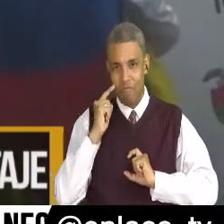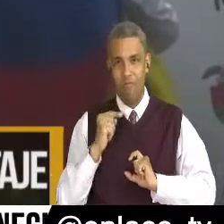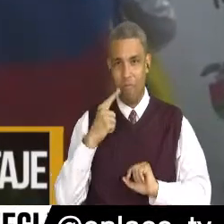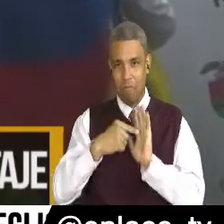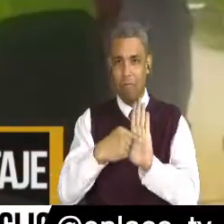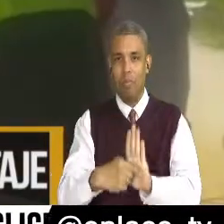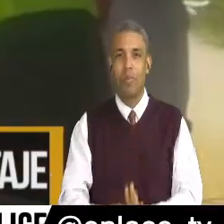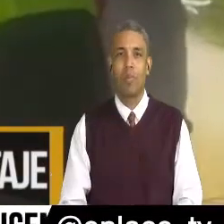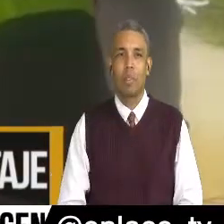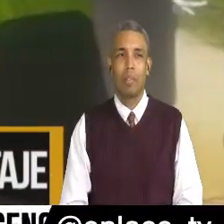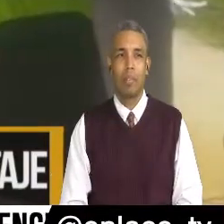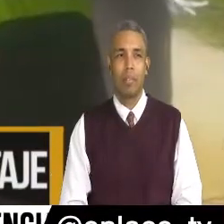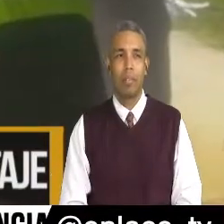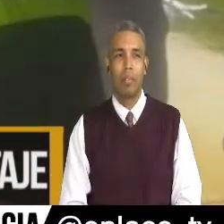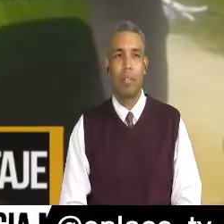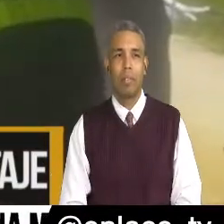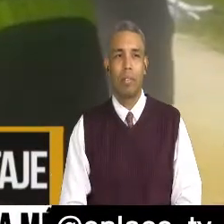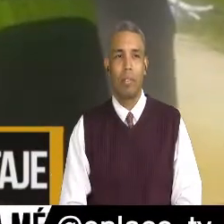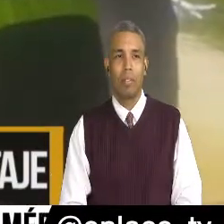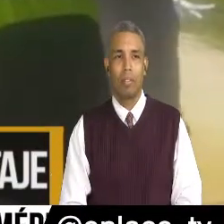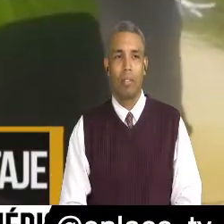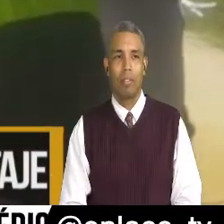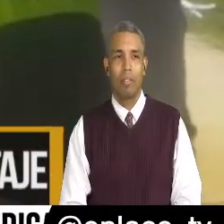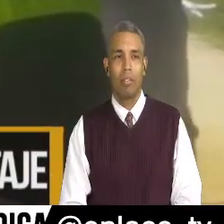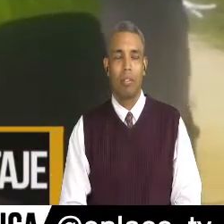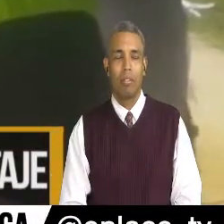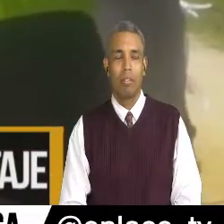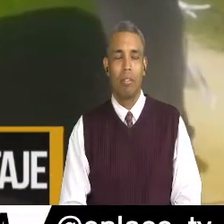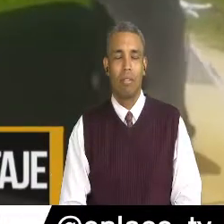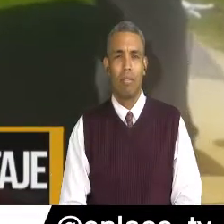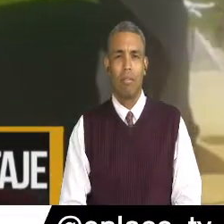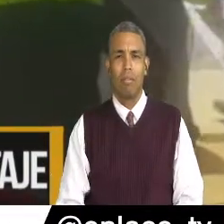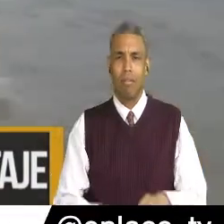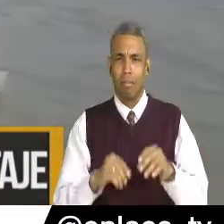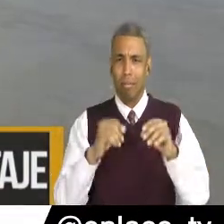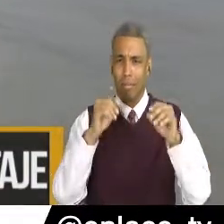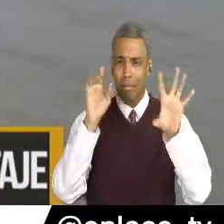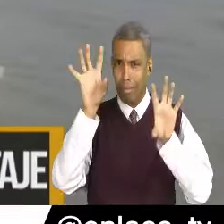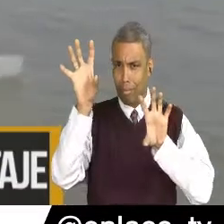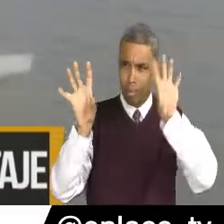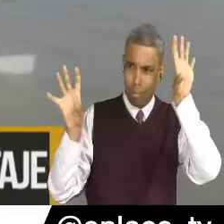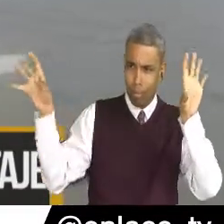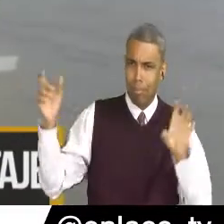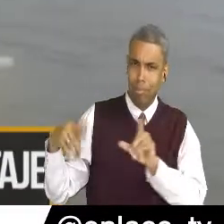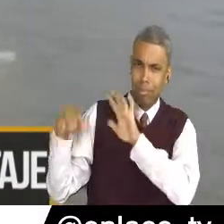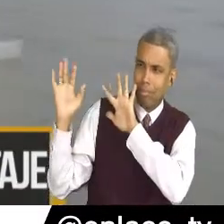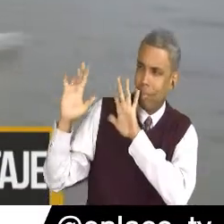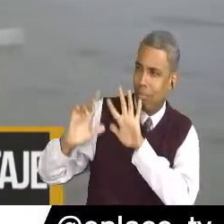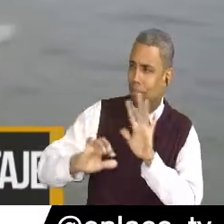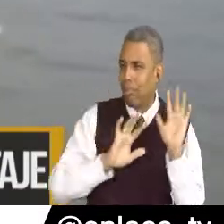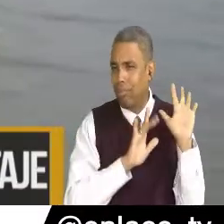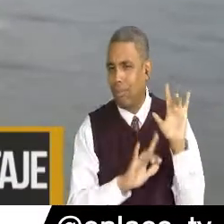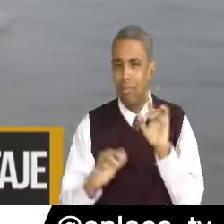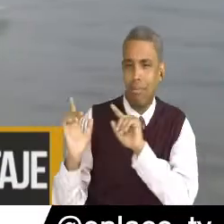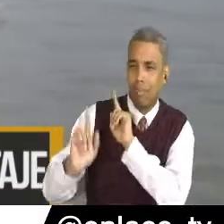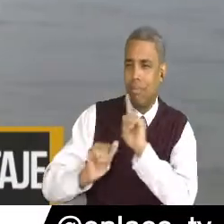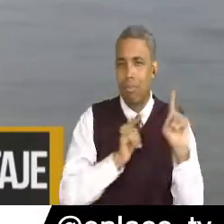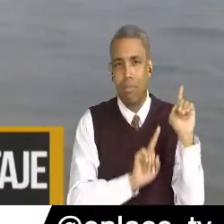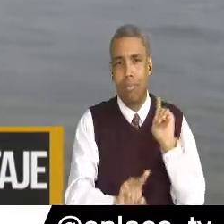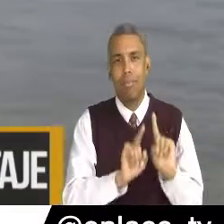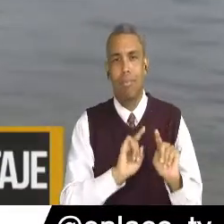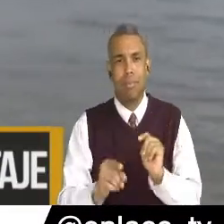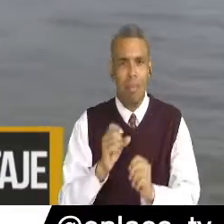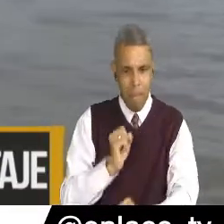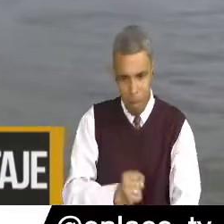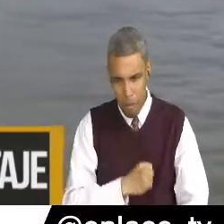Boyacá. Una buena participación de todos los países, una organización que cumplió las funciones, el tiempo que nos apoyó,